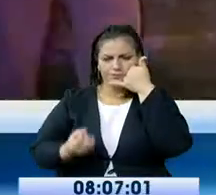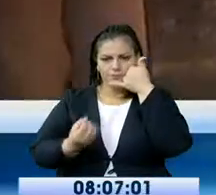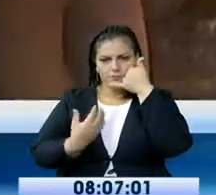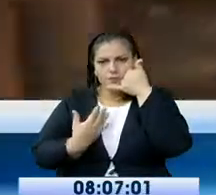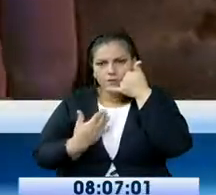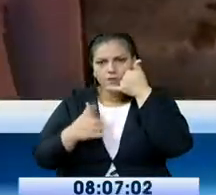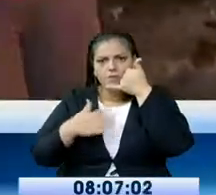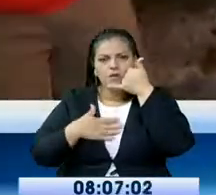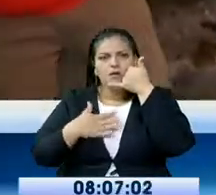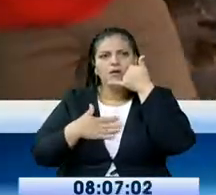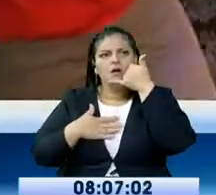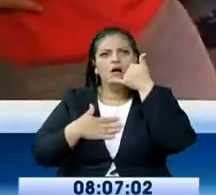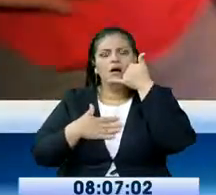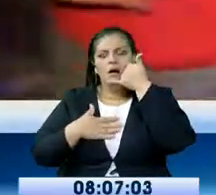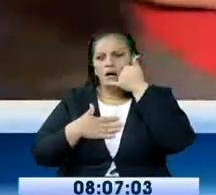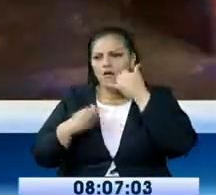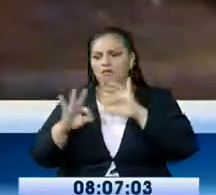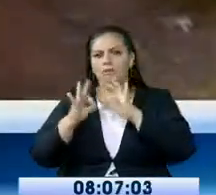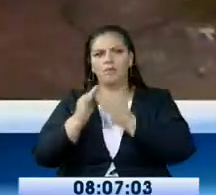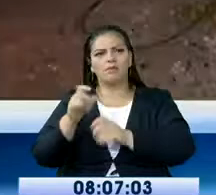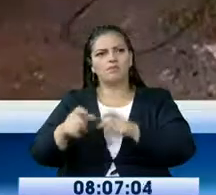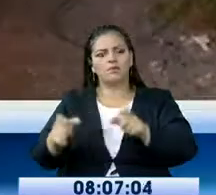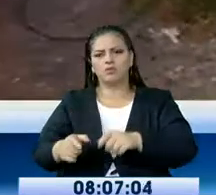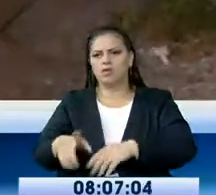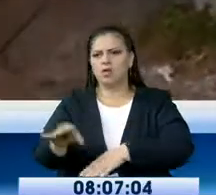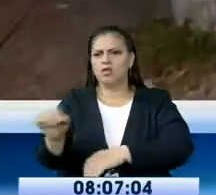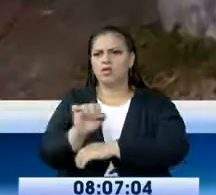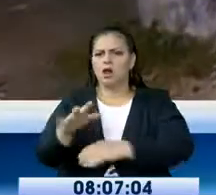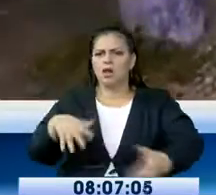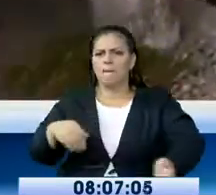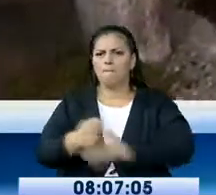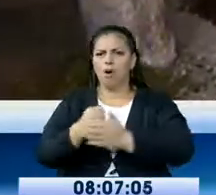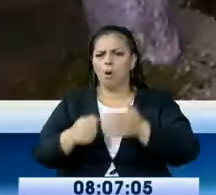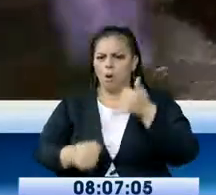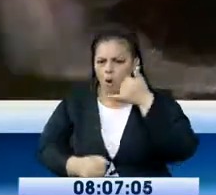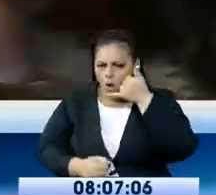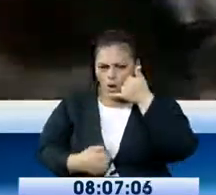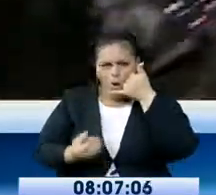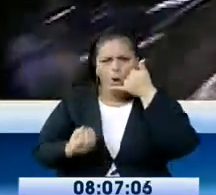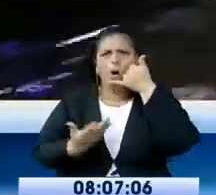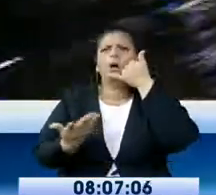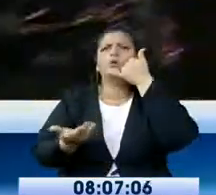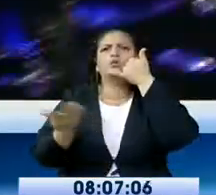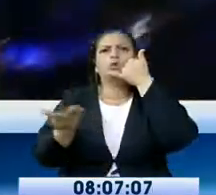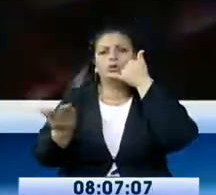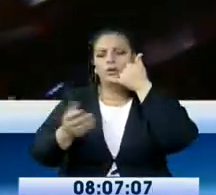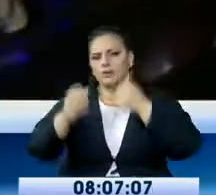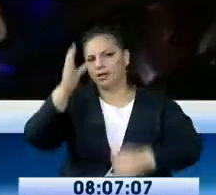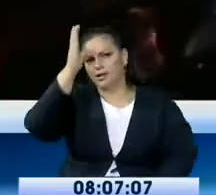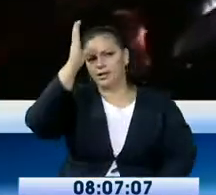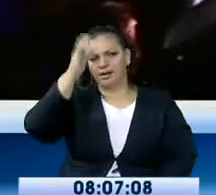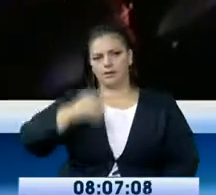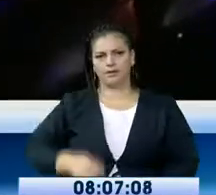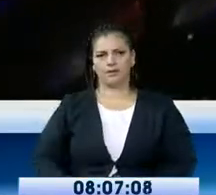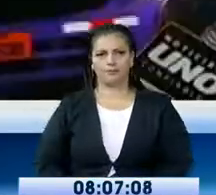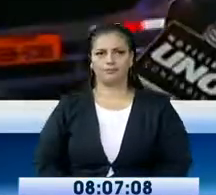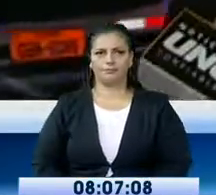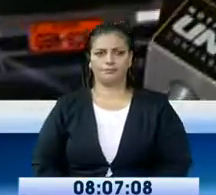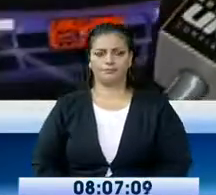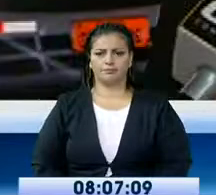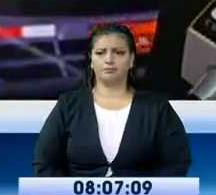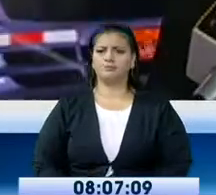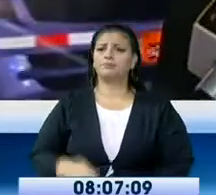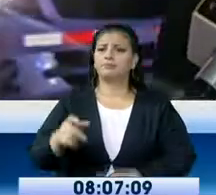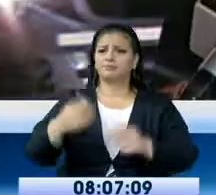Lastimosamente. Lamedel, tengo que irme ahorita para la clínica, pero quiero ver cómo es la movida aquí. Los nombres, porque yo tan herida ahí.